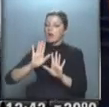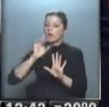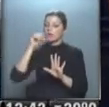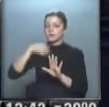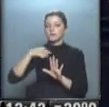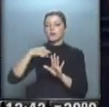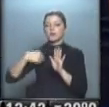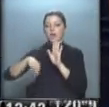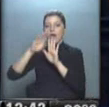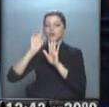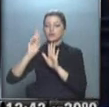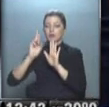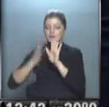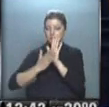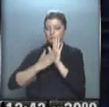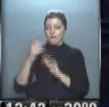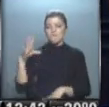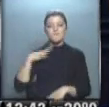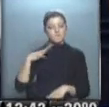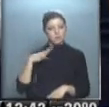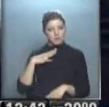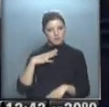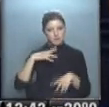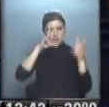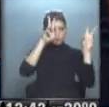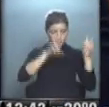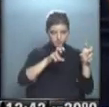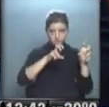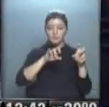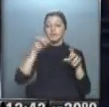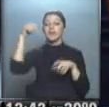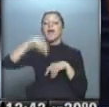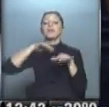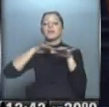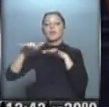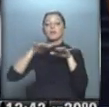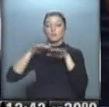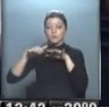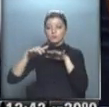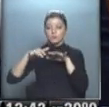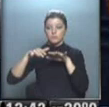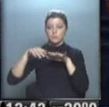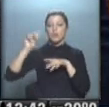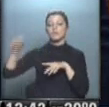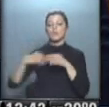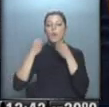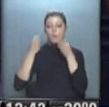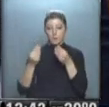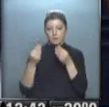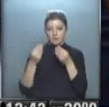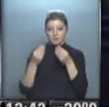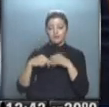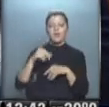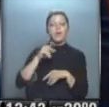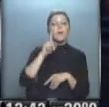con las correspondientes autorizaciones regulatorias, cierra comillas. Esta situación se habría producido, cuanto menos,